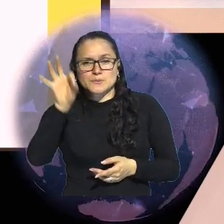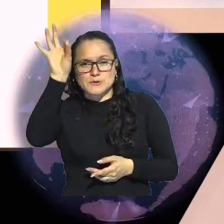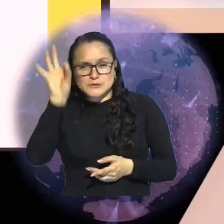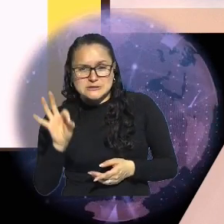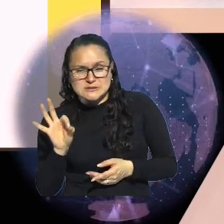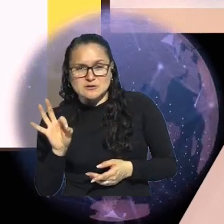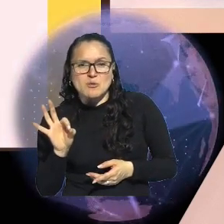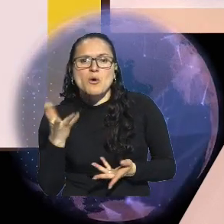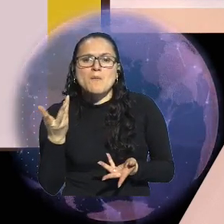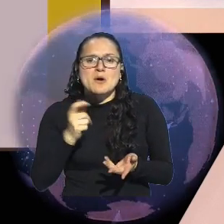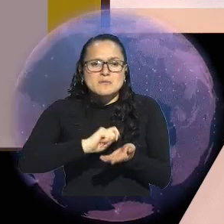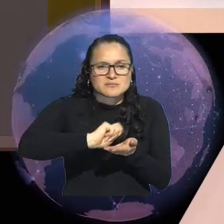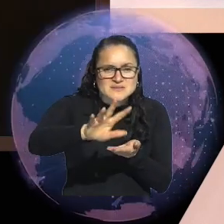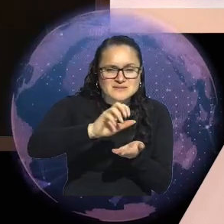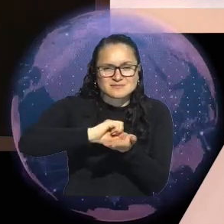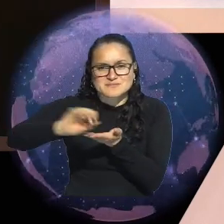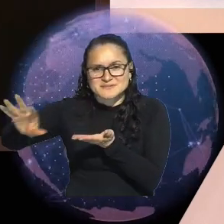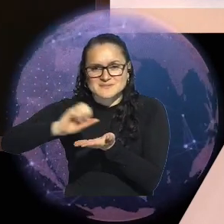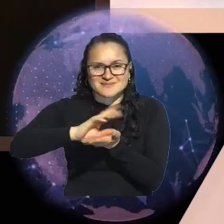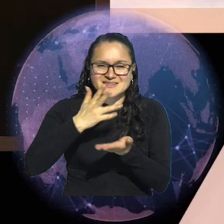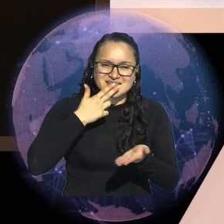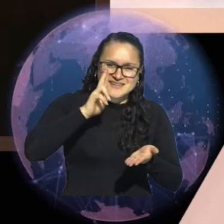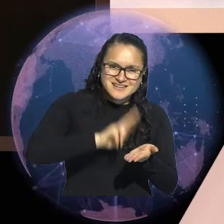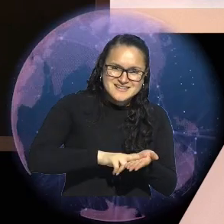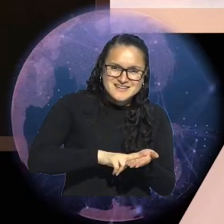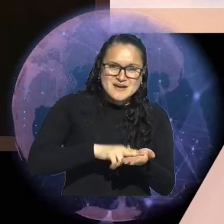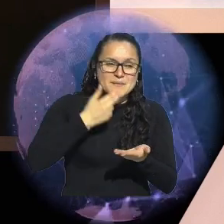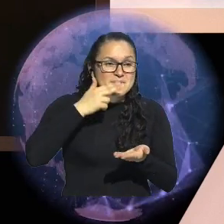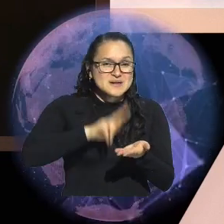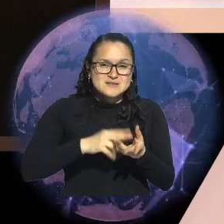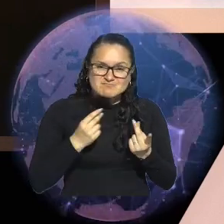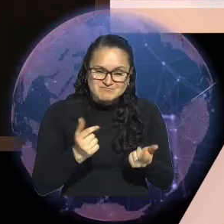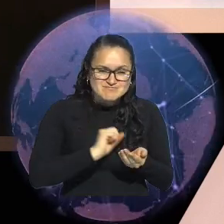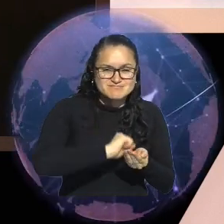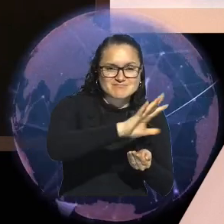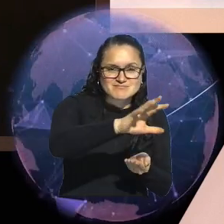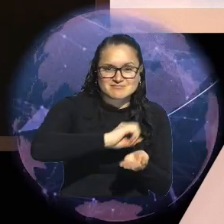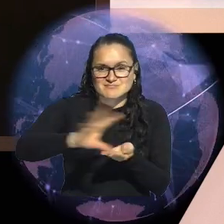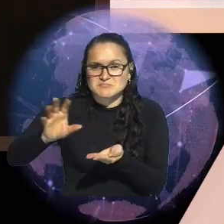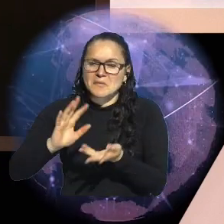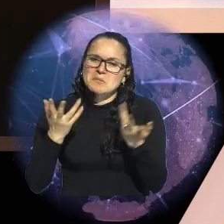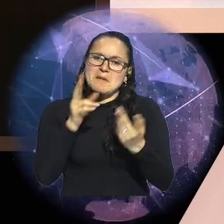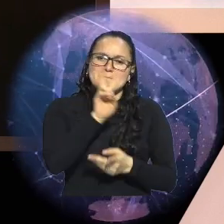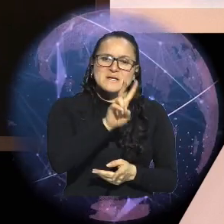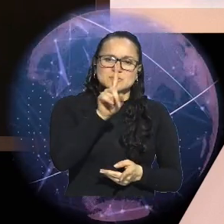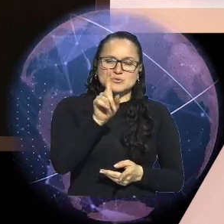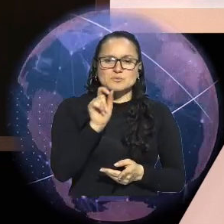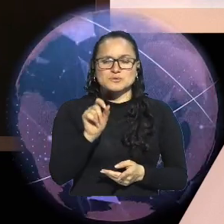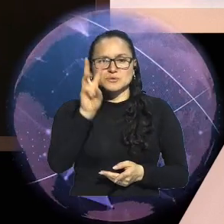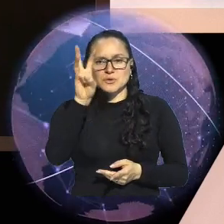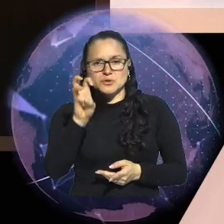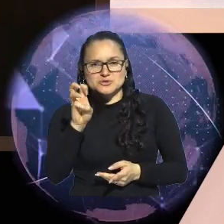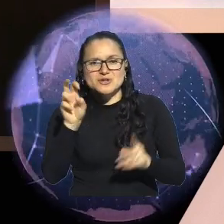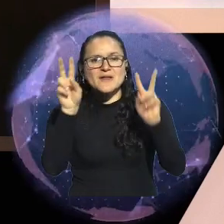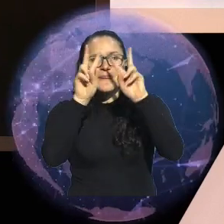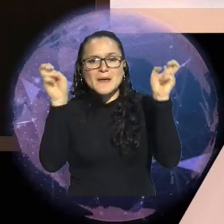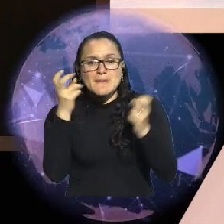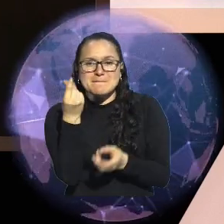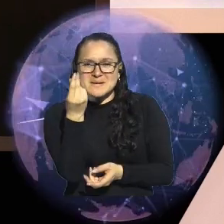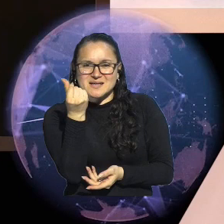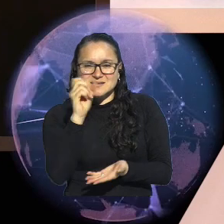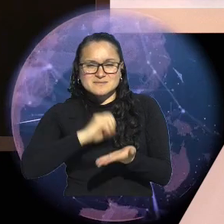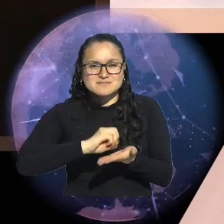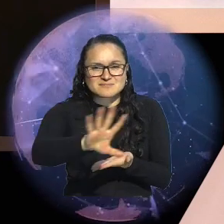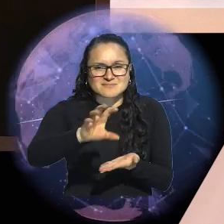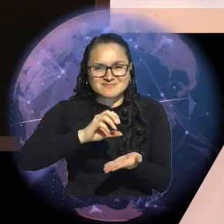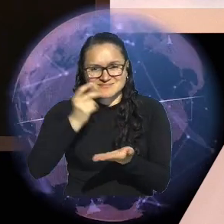a través de las empresas del servicio de mensaje y expresa mientras que el 21.8 correspondió envíos de dinero en la modalidad de giros